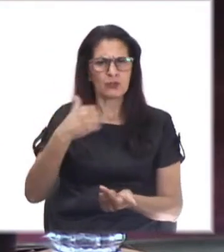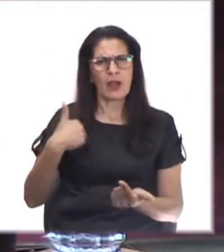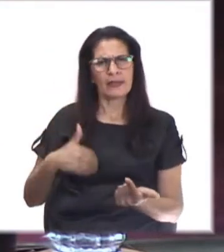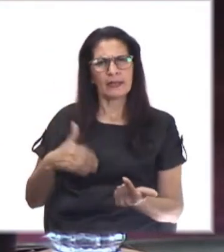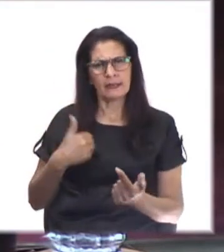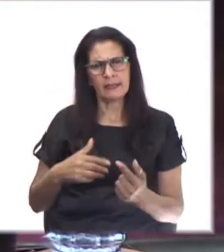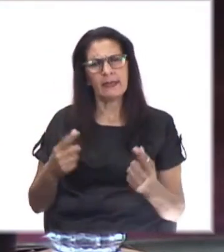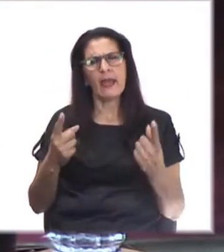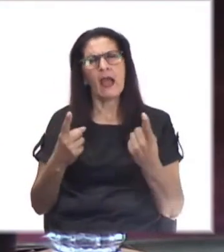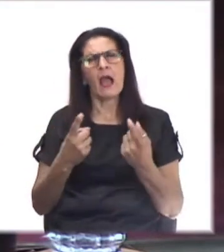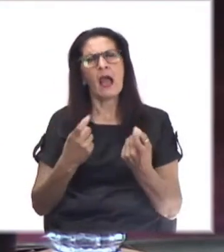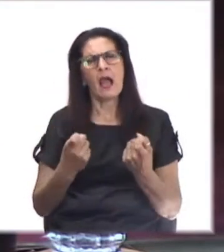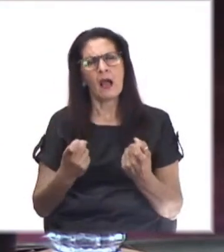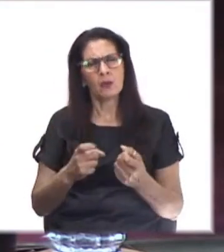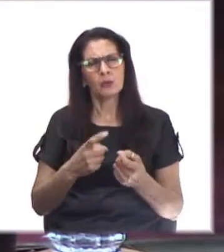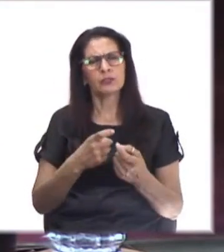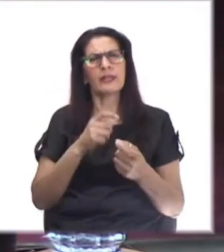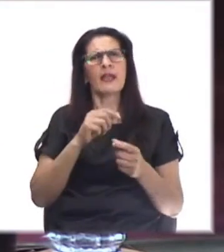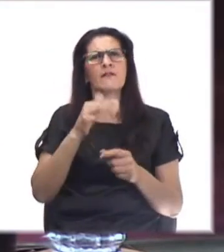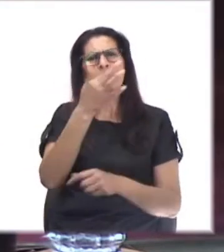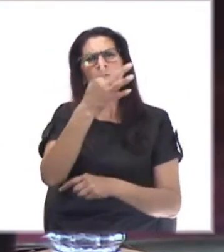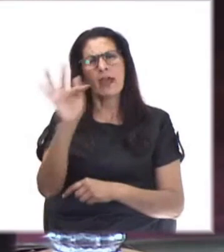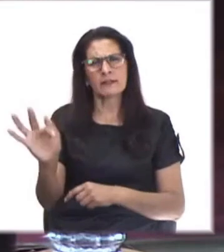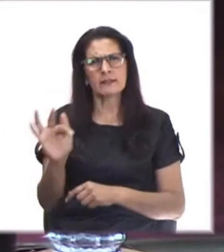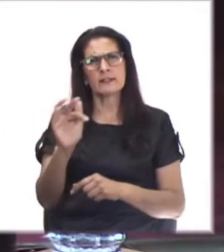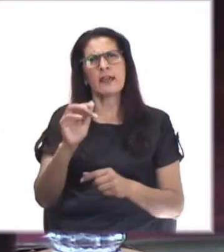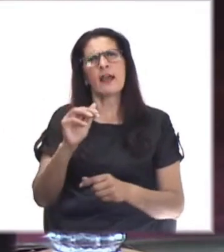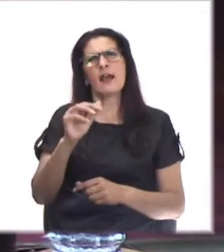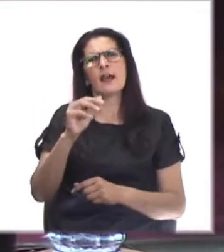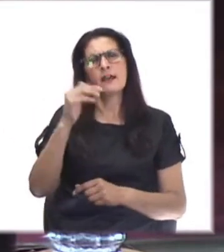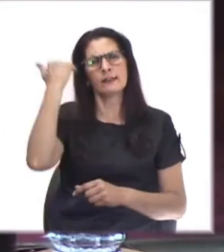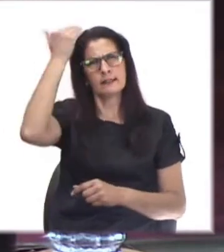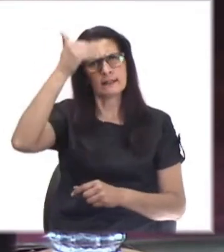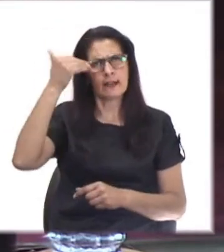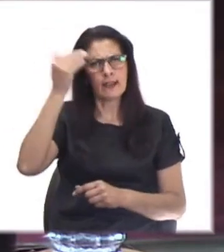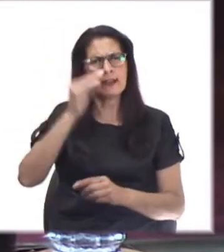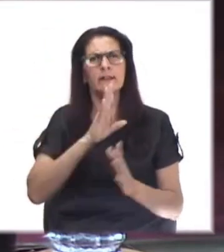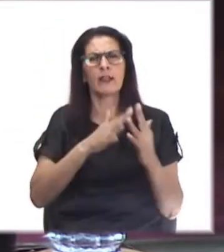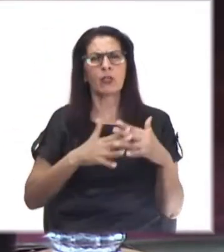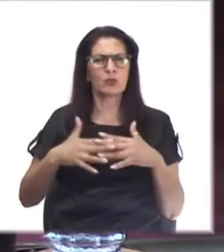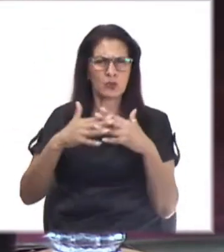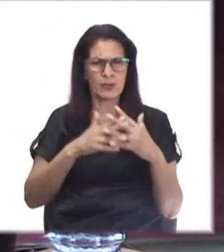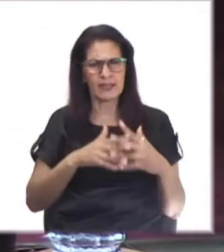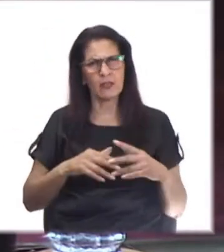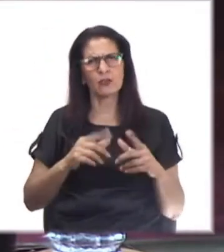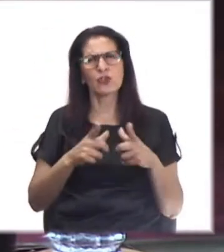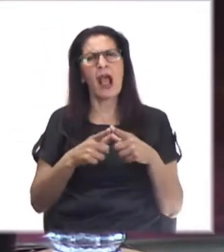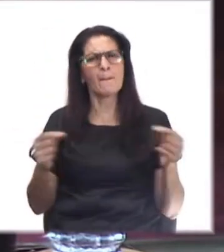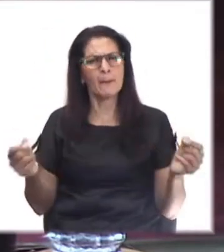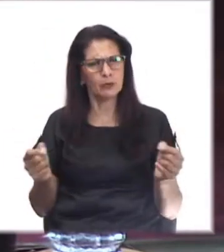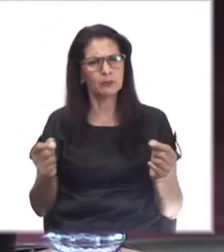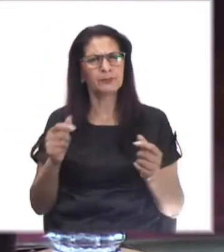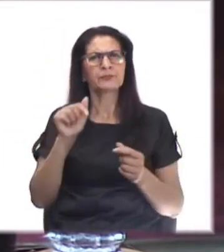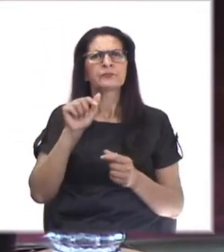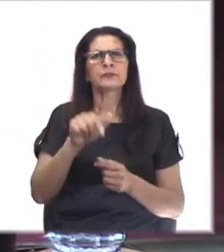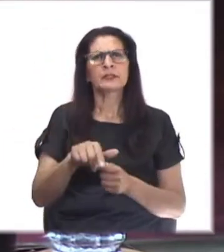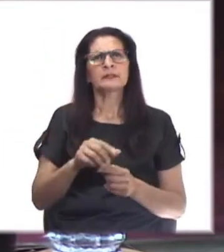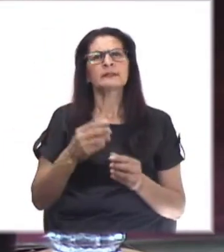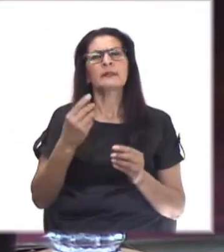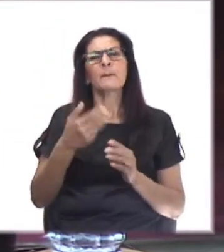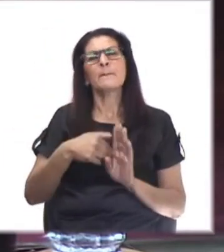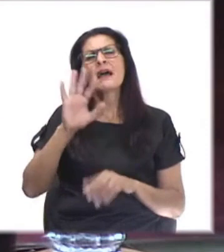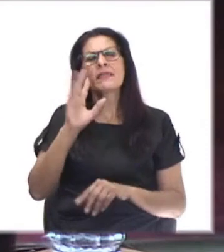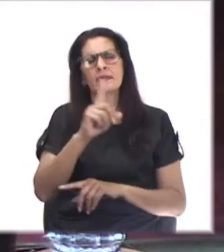en Brasil, en Dinamarca, en Francia, en Israel, en Estados Unidos, en Japón. Ha sido autor y coautor de más de 100